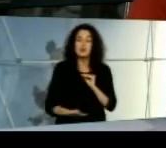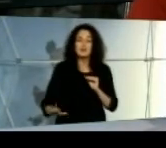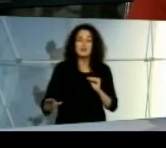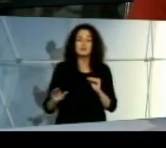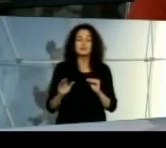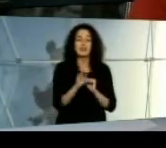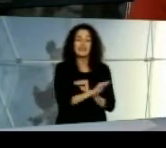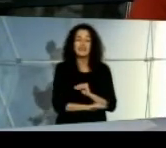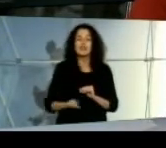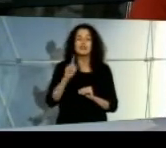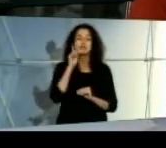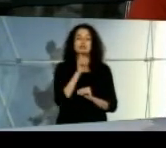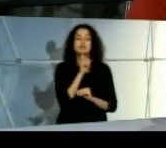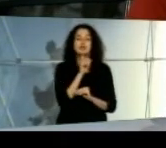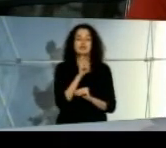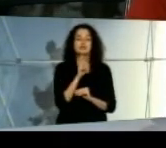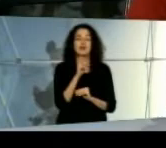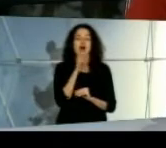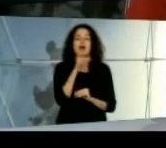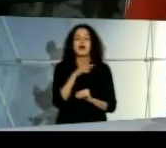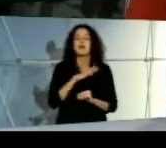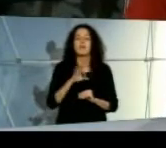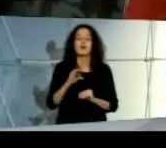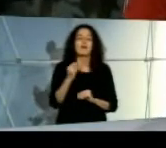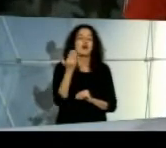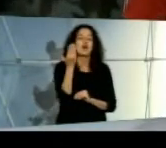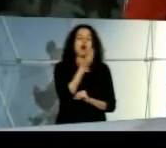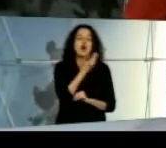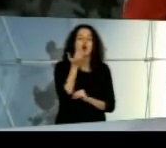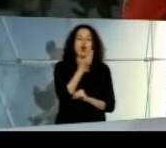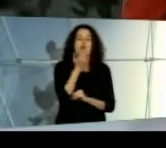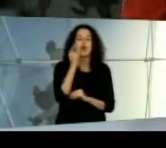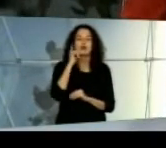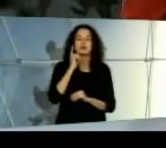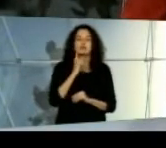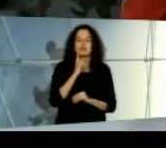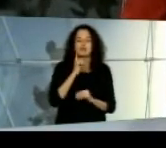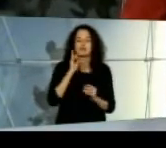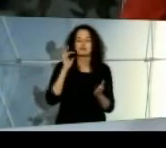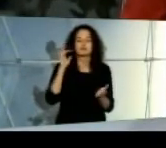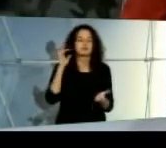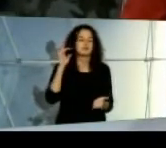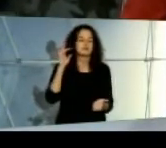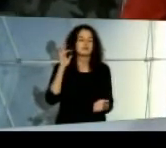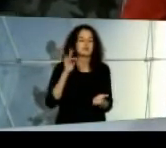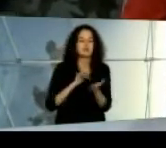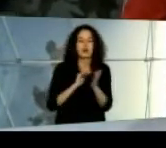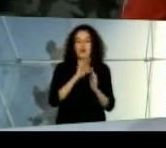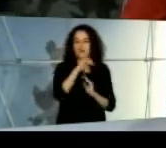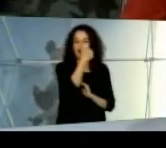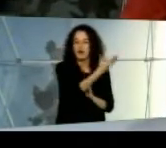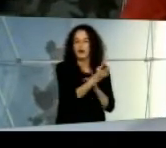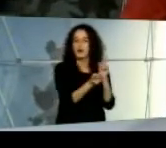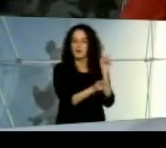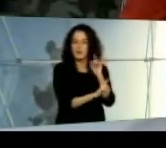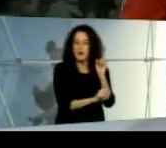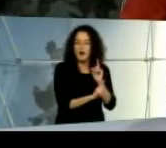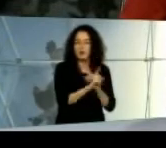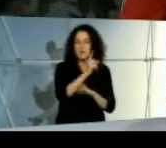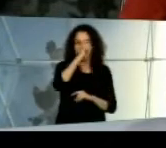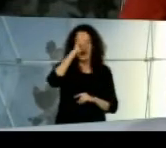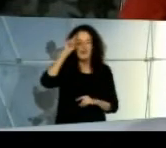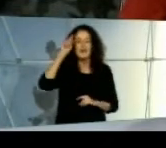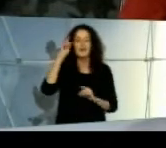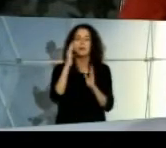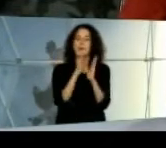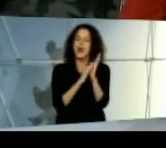los niños sordos estaban siendo becados en colegios de sordos que eran en Bilbao, en Madrid,